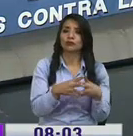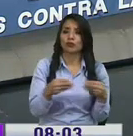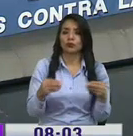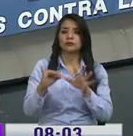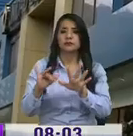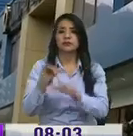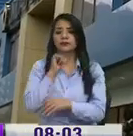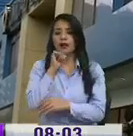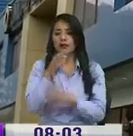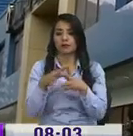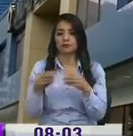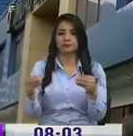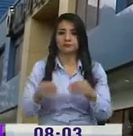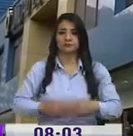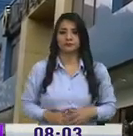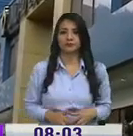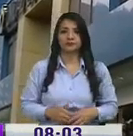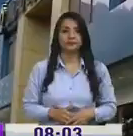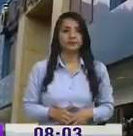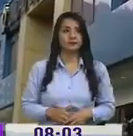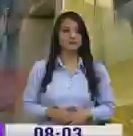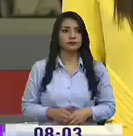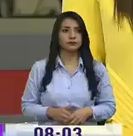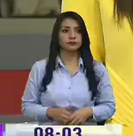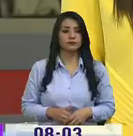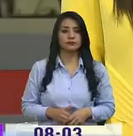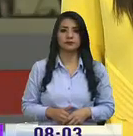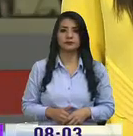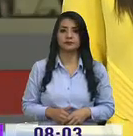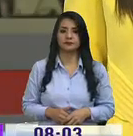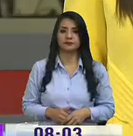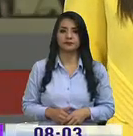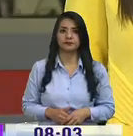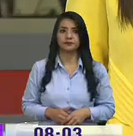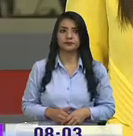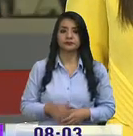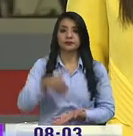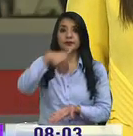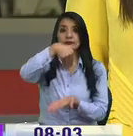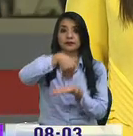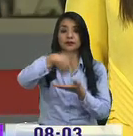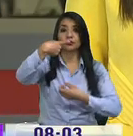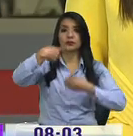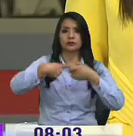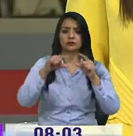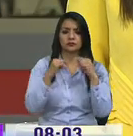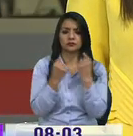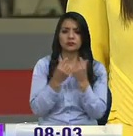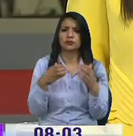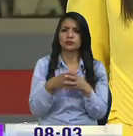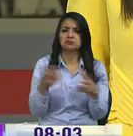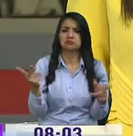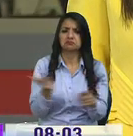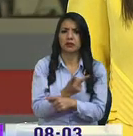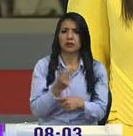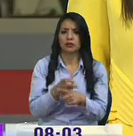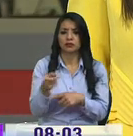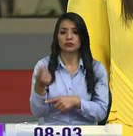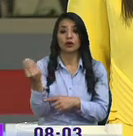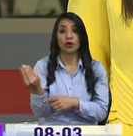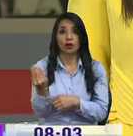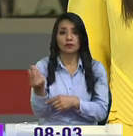resolver. En Quito informó Iván Casamen. Y en el centro de Quito, una presunta banda delictiva integrada por un menor de edad